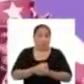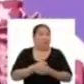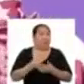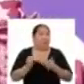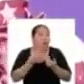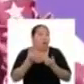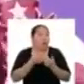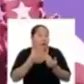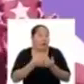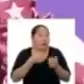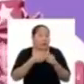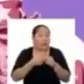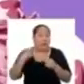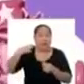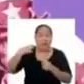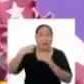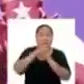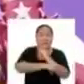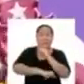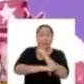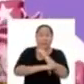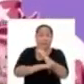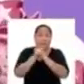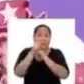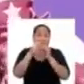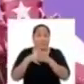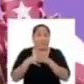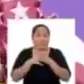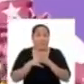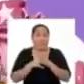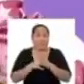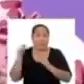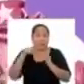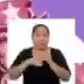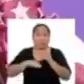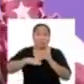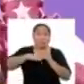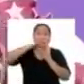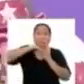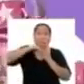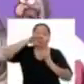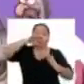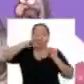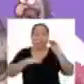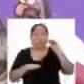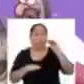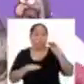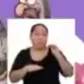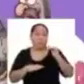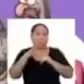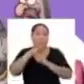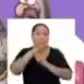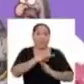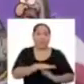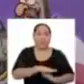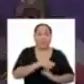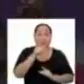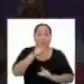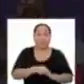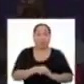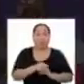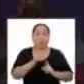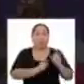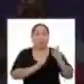en el país del tío Sam, porque la prosperidad no eliminó las desigualdades económicas ni la pobreza de un importante sector de la